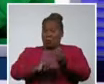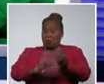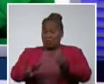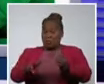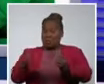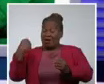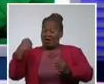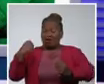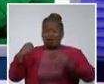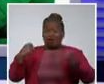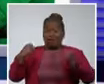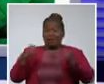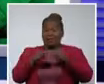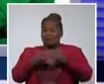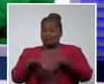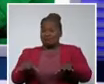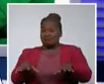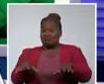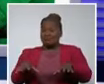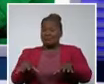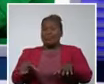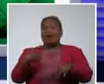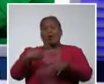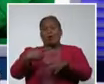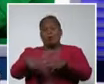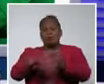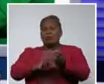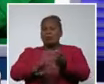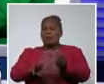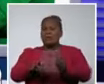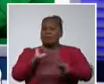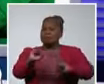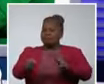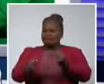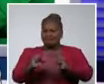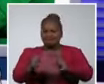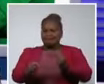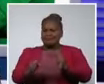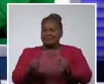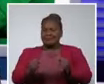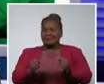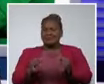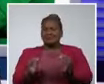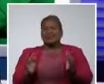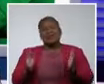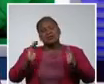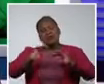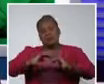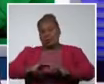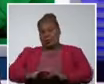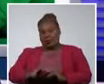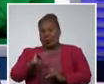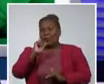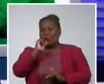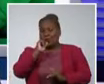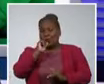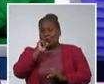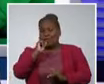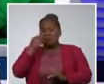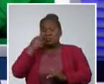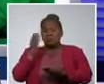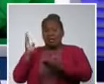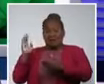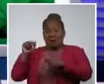importante, otras han mantenido siempre un control y no tenemos duda que este incremento que se presenta en